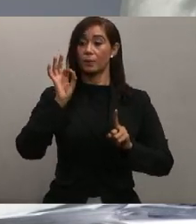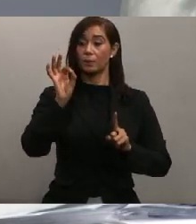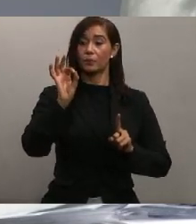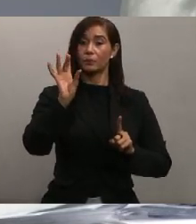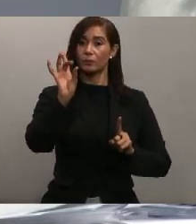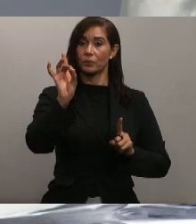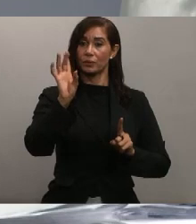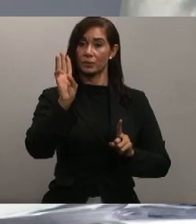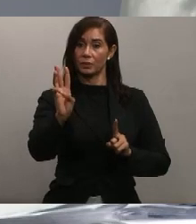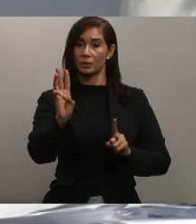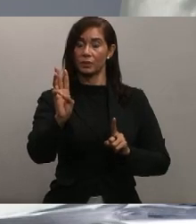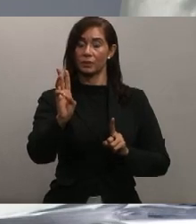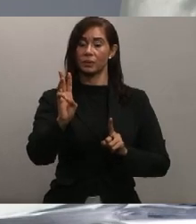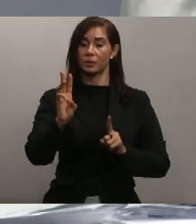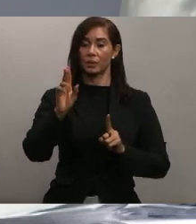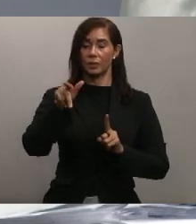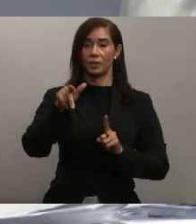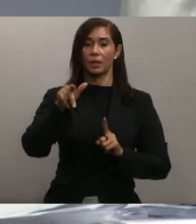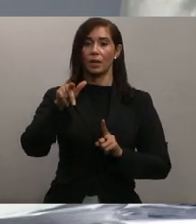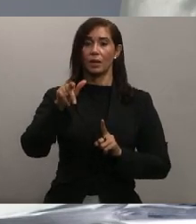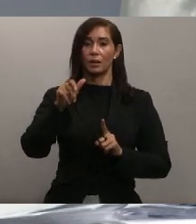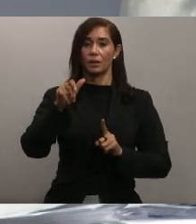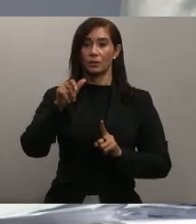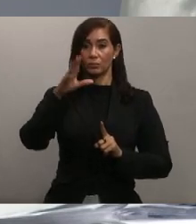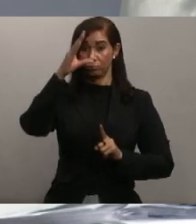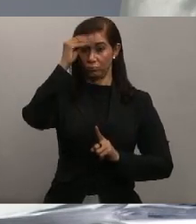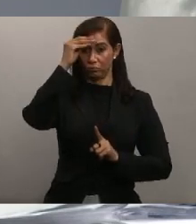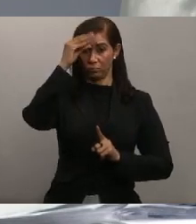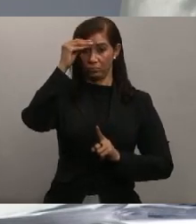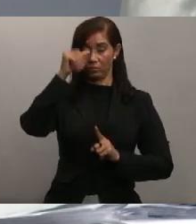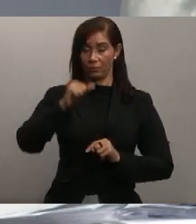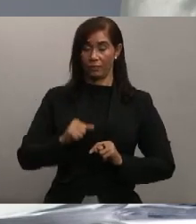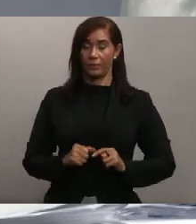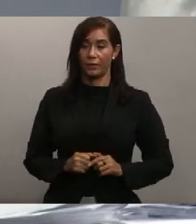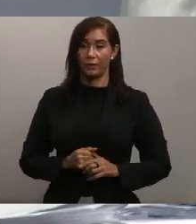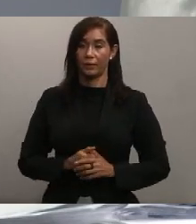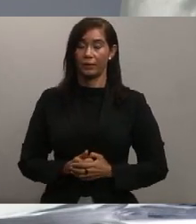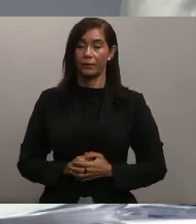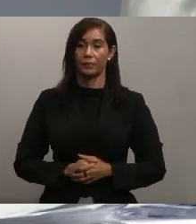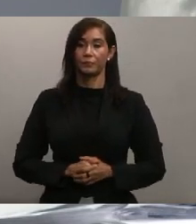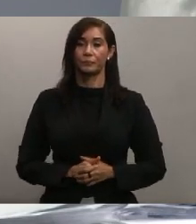53.86%, corresponden al sexo masculino.